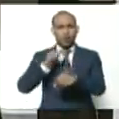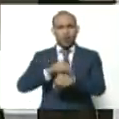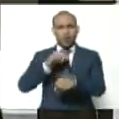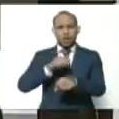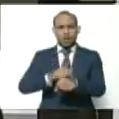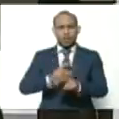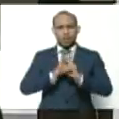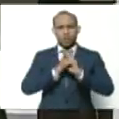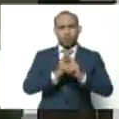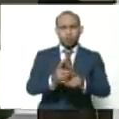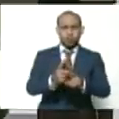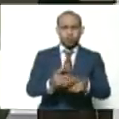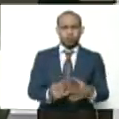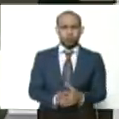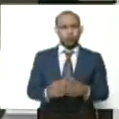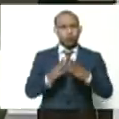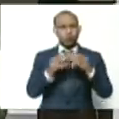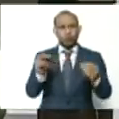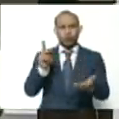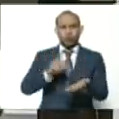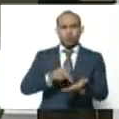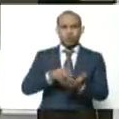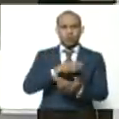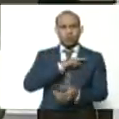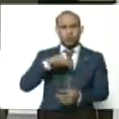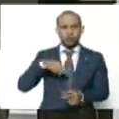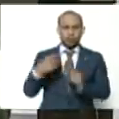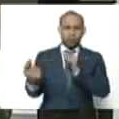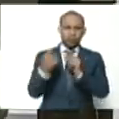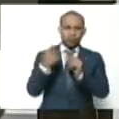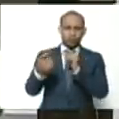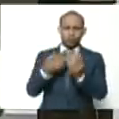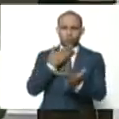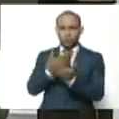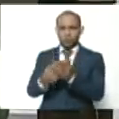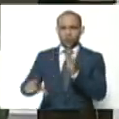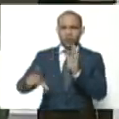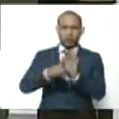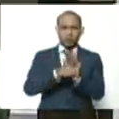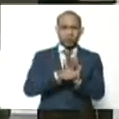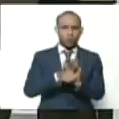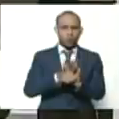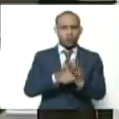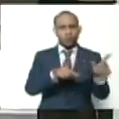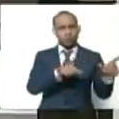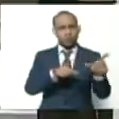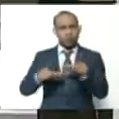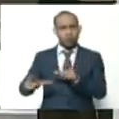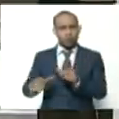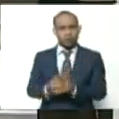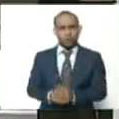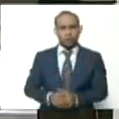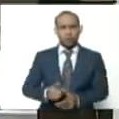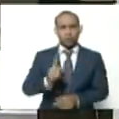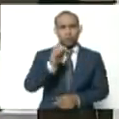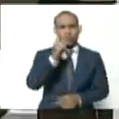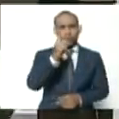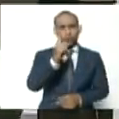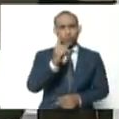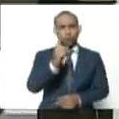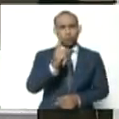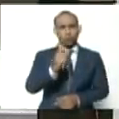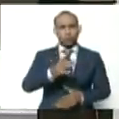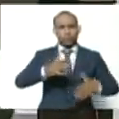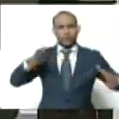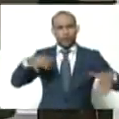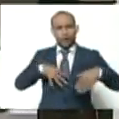todas presentes, para nosotros discutir el proyecto de ley, dejarlo listo y que una gran marcha de comuneros